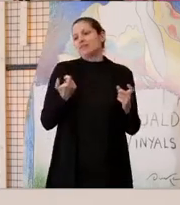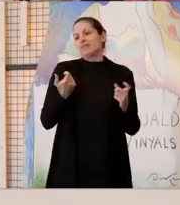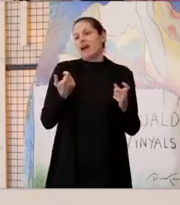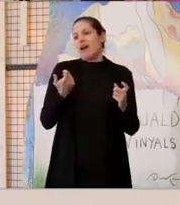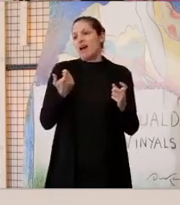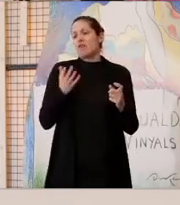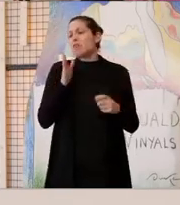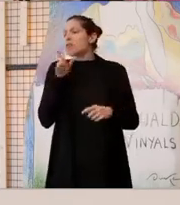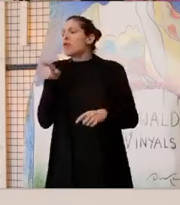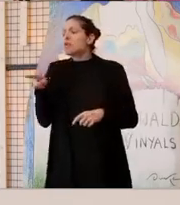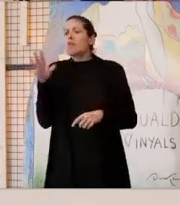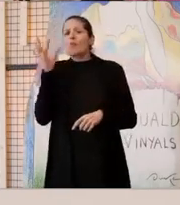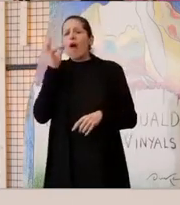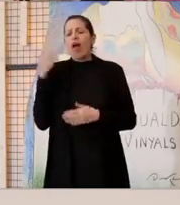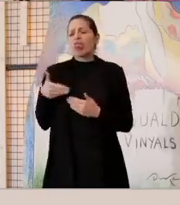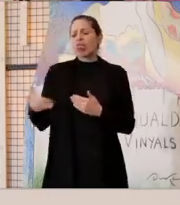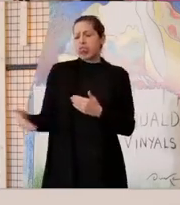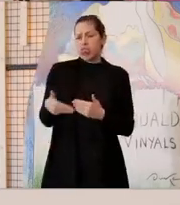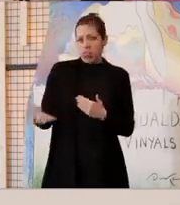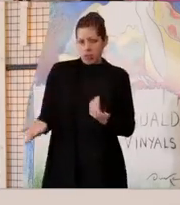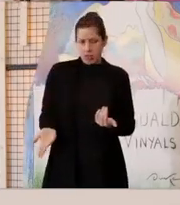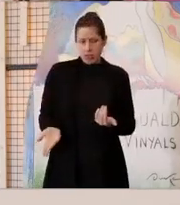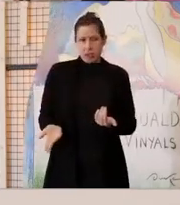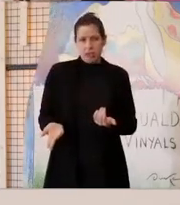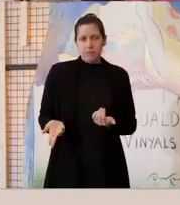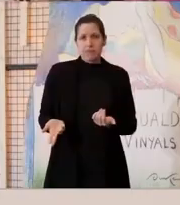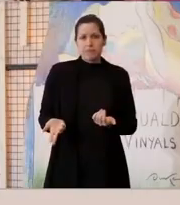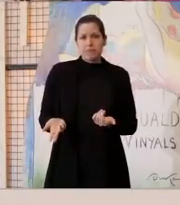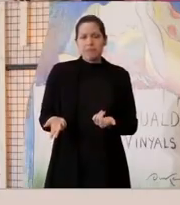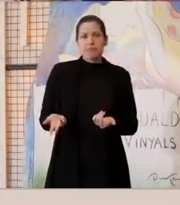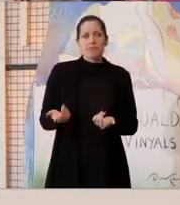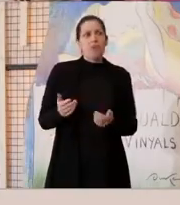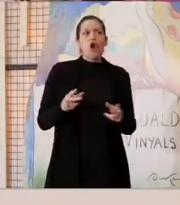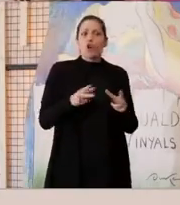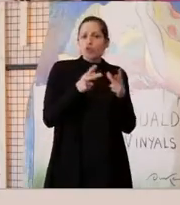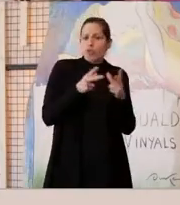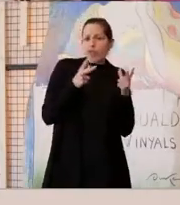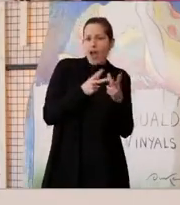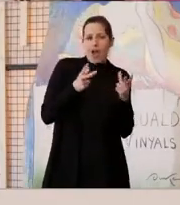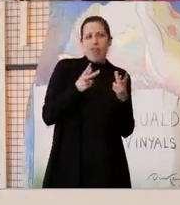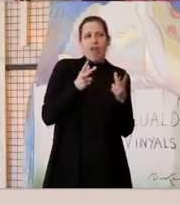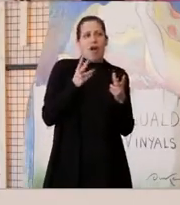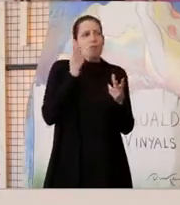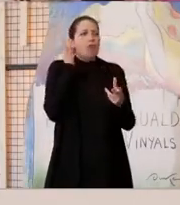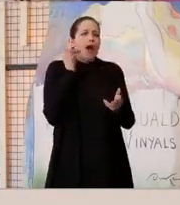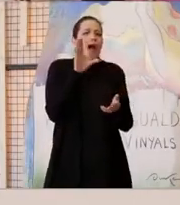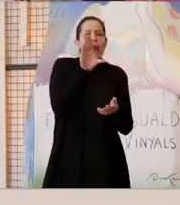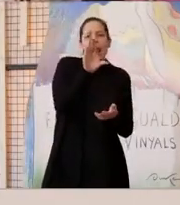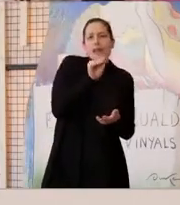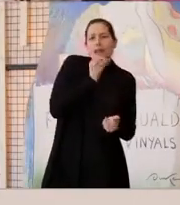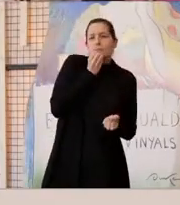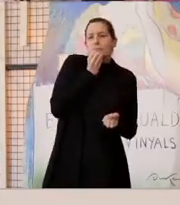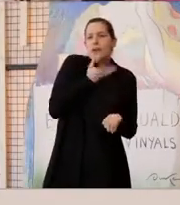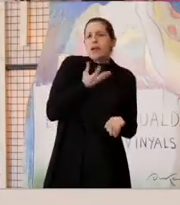ser mujer y por aquello que la sociedad entiende que ser una buena mujer ya dice sex una cantante